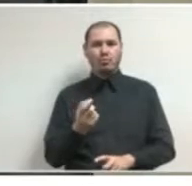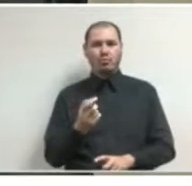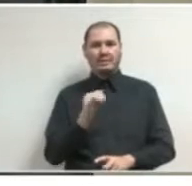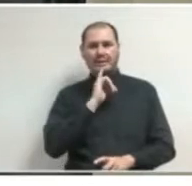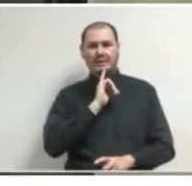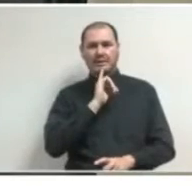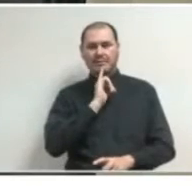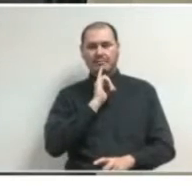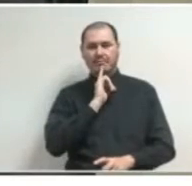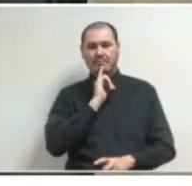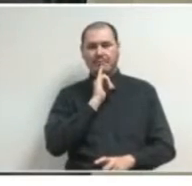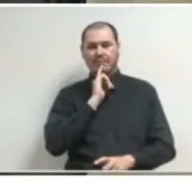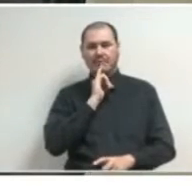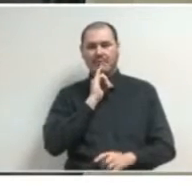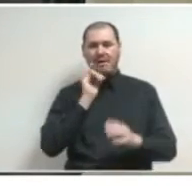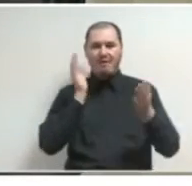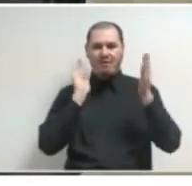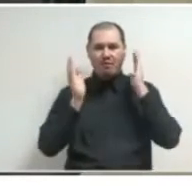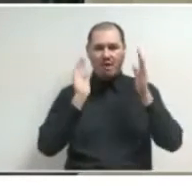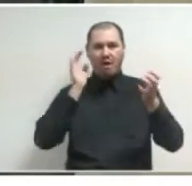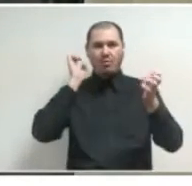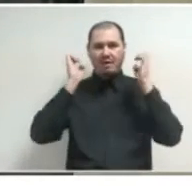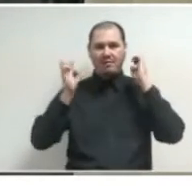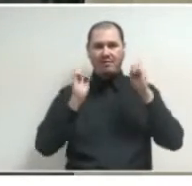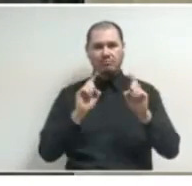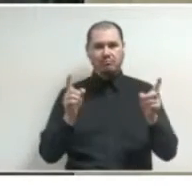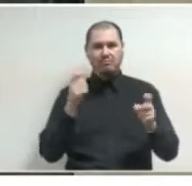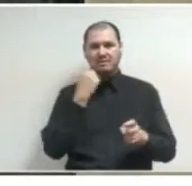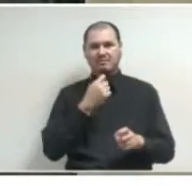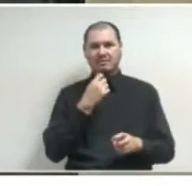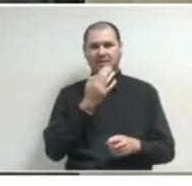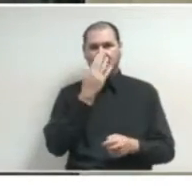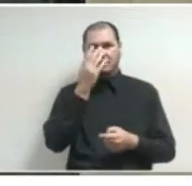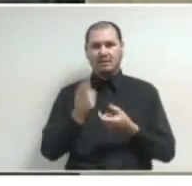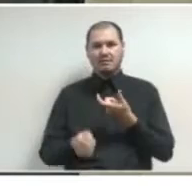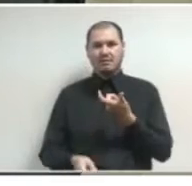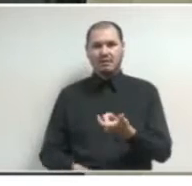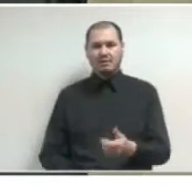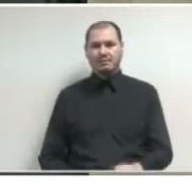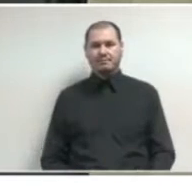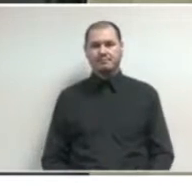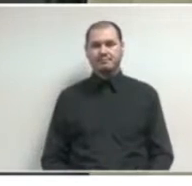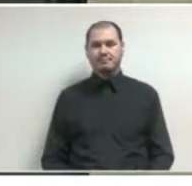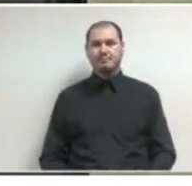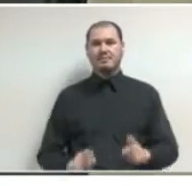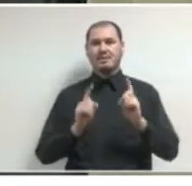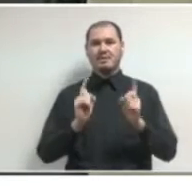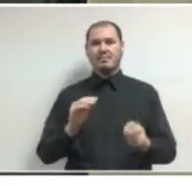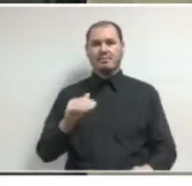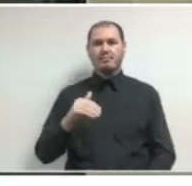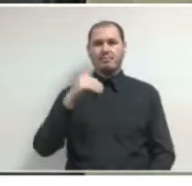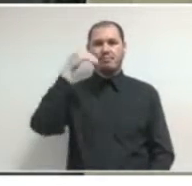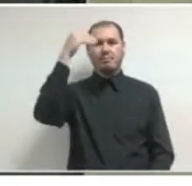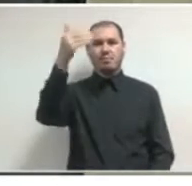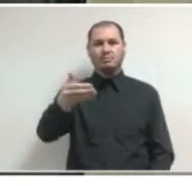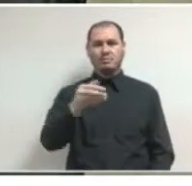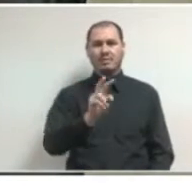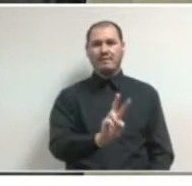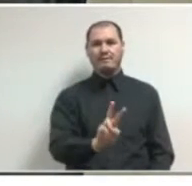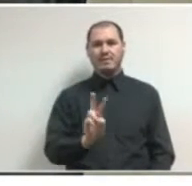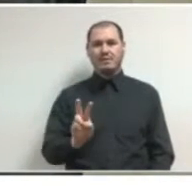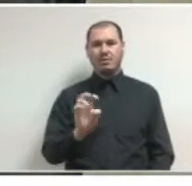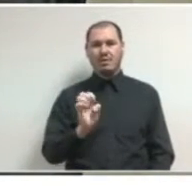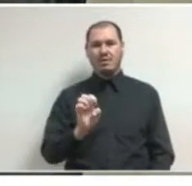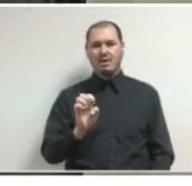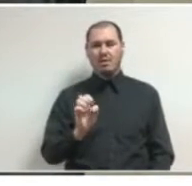también anticipar, sin perjuicio, volver a. Javiña, ellos hago gina de 22 de enero o UTVP, mi